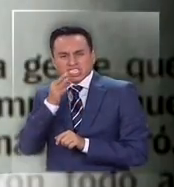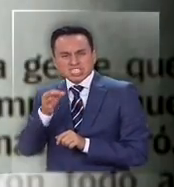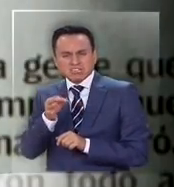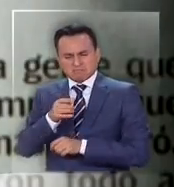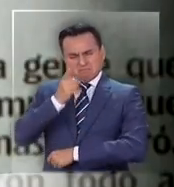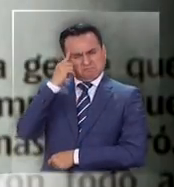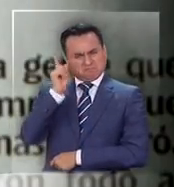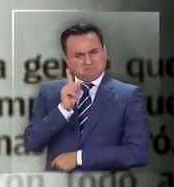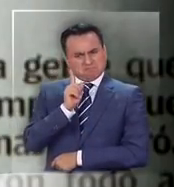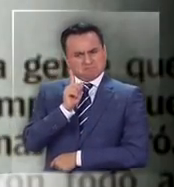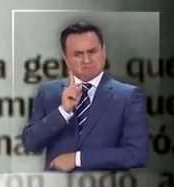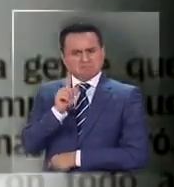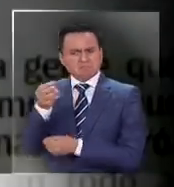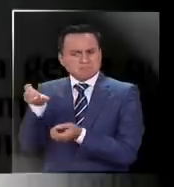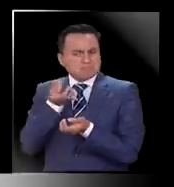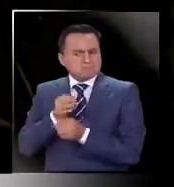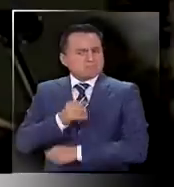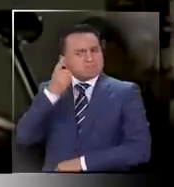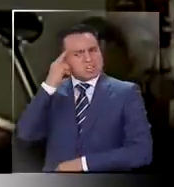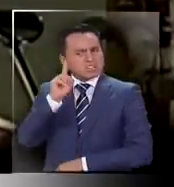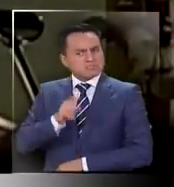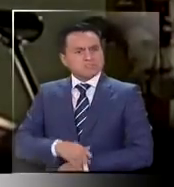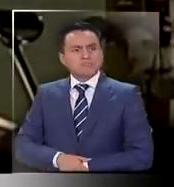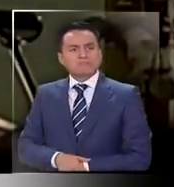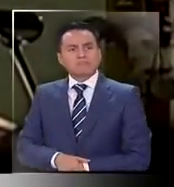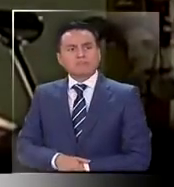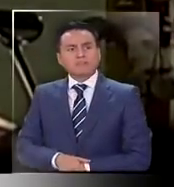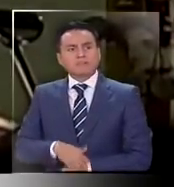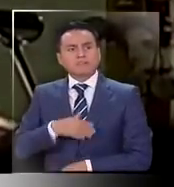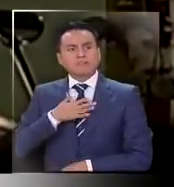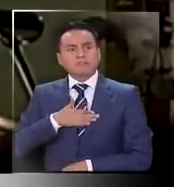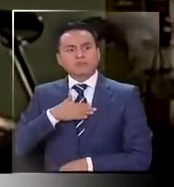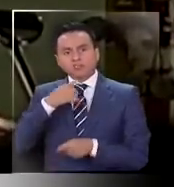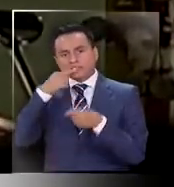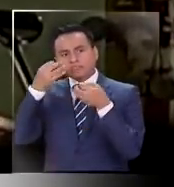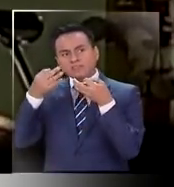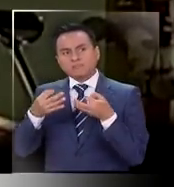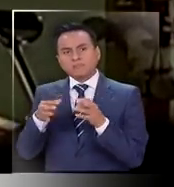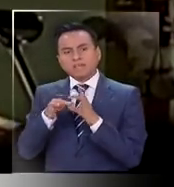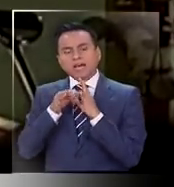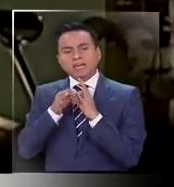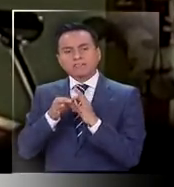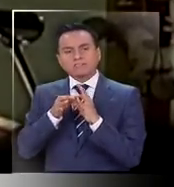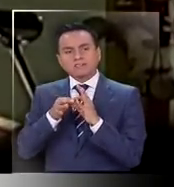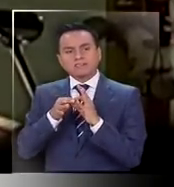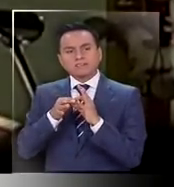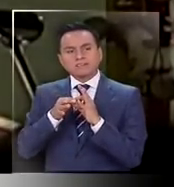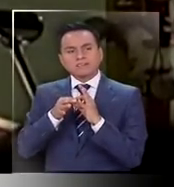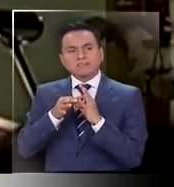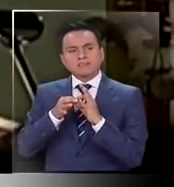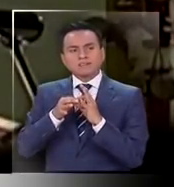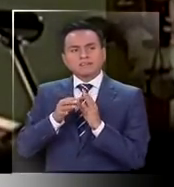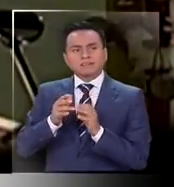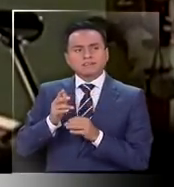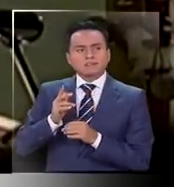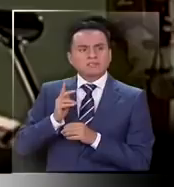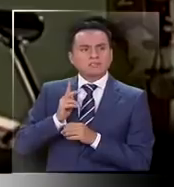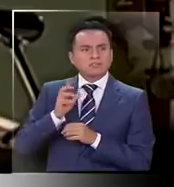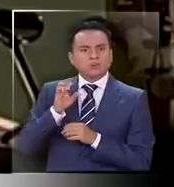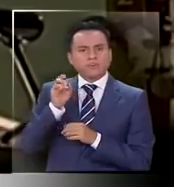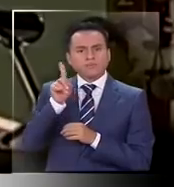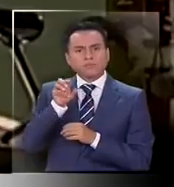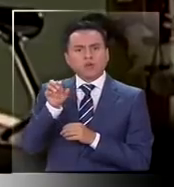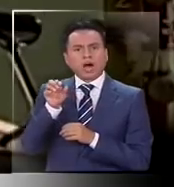dan crédito a estas versiones. Quisiera muy sinceramente agradecer al señor obispo auxiliar